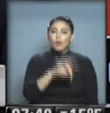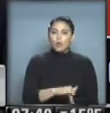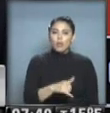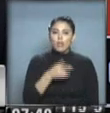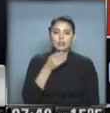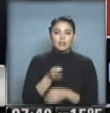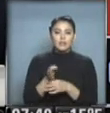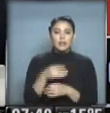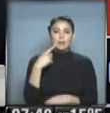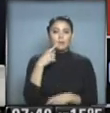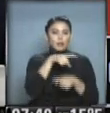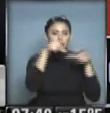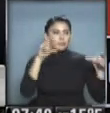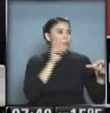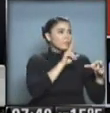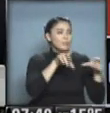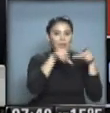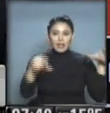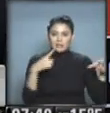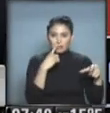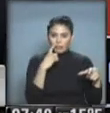Llevarlo al estadio y que vea el Monumental.